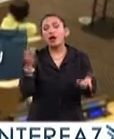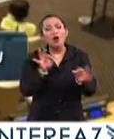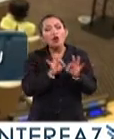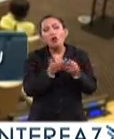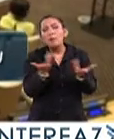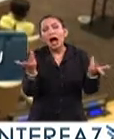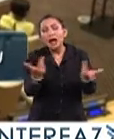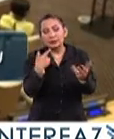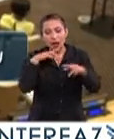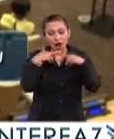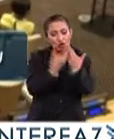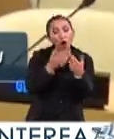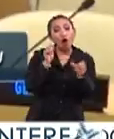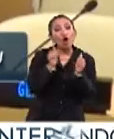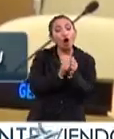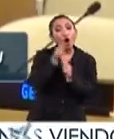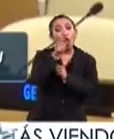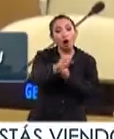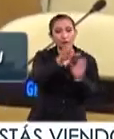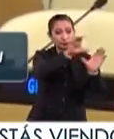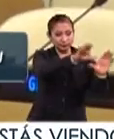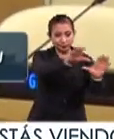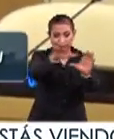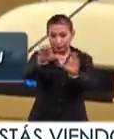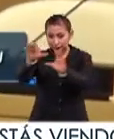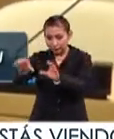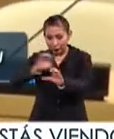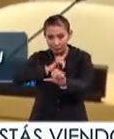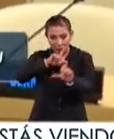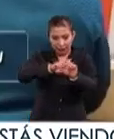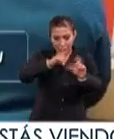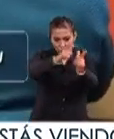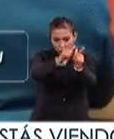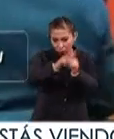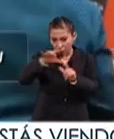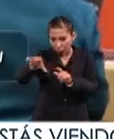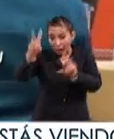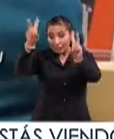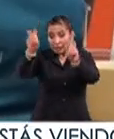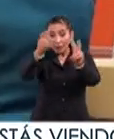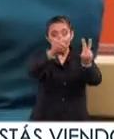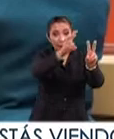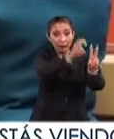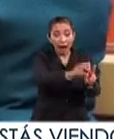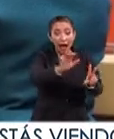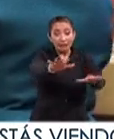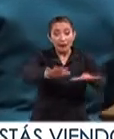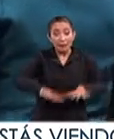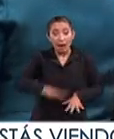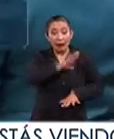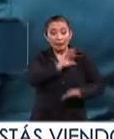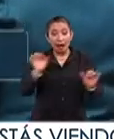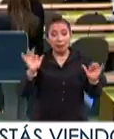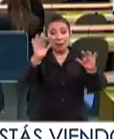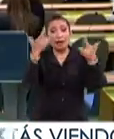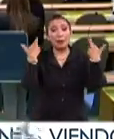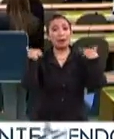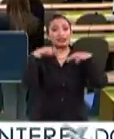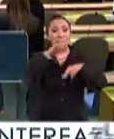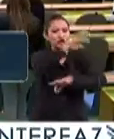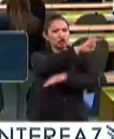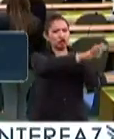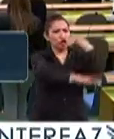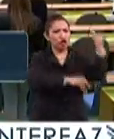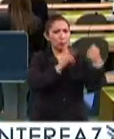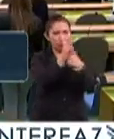manera en que se llevan a cabo es por medio de la división en órganos específicos para cada asunto. A la Asamblea General acuden representantes de